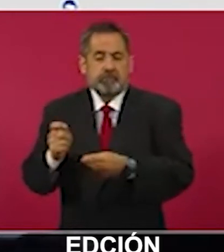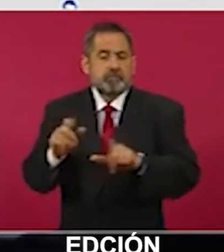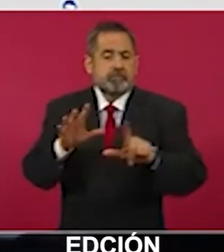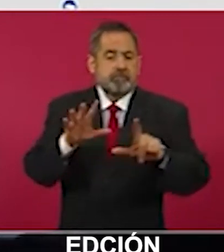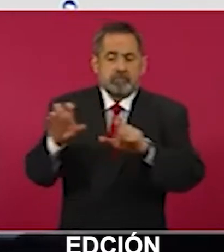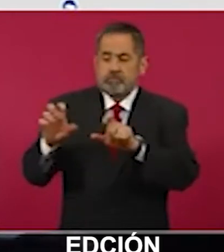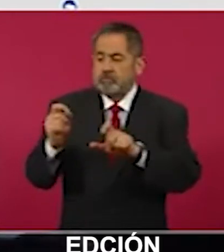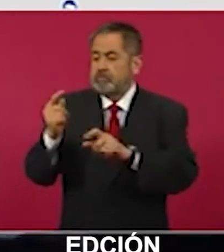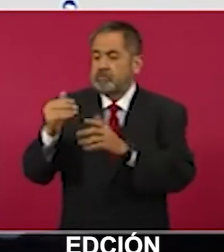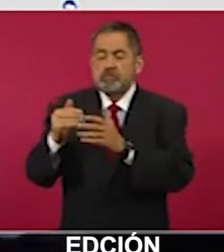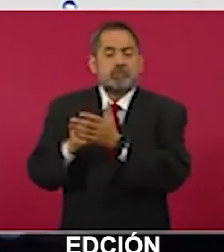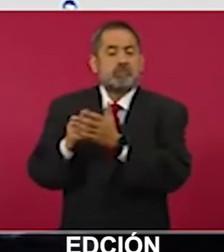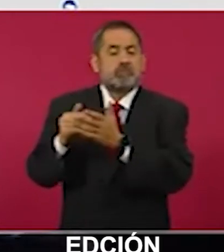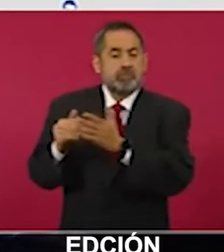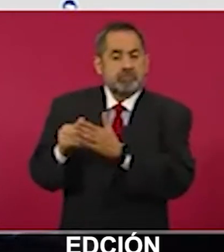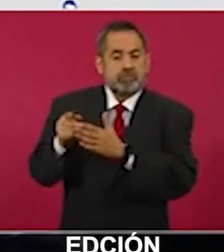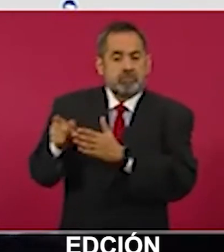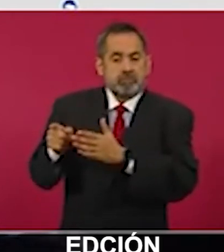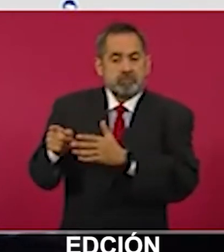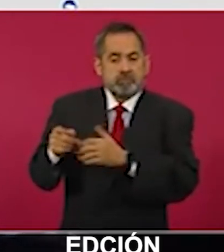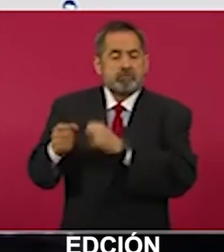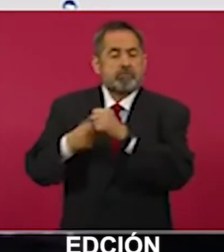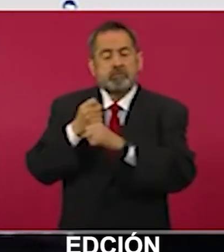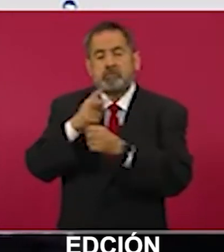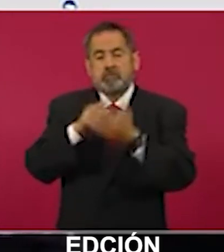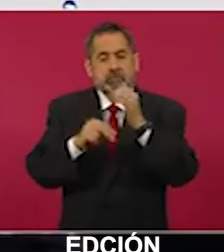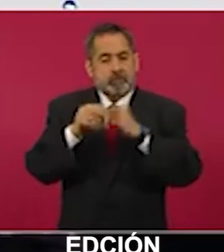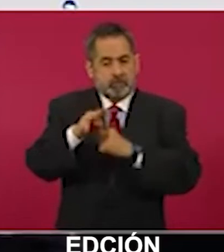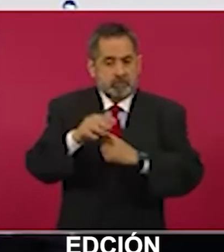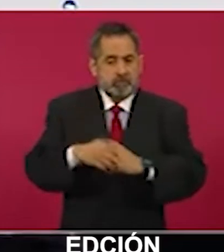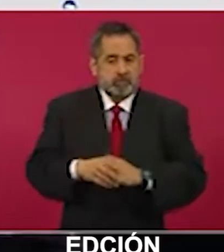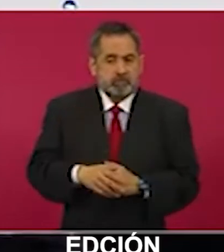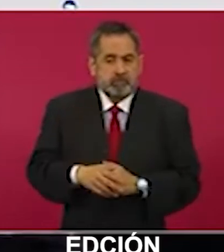721 millones en el 19,